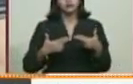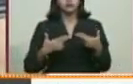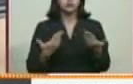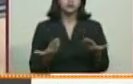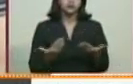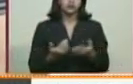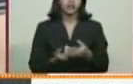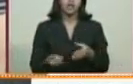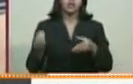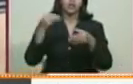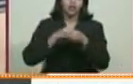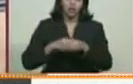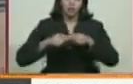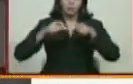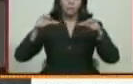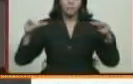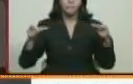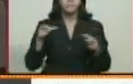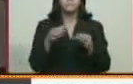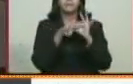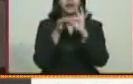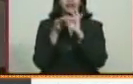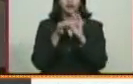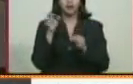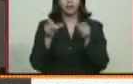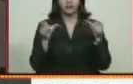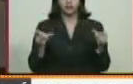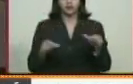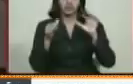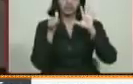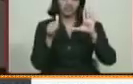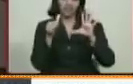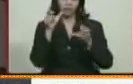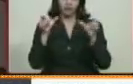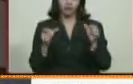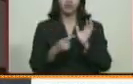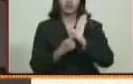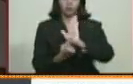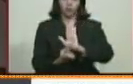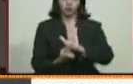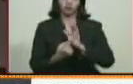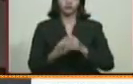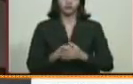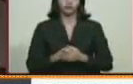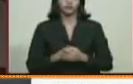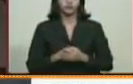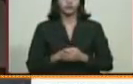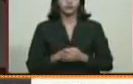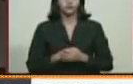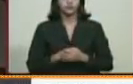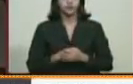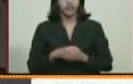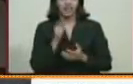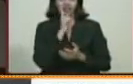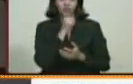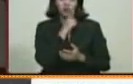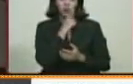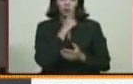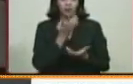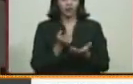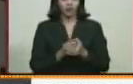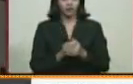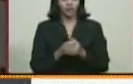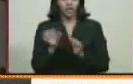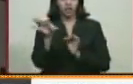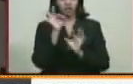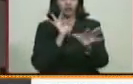vez más, ¿verdad?, que los seis primeros que, de los cuales hablamos. Hay nombres que se han mencionado en